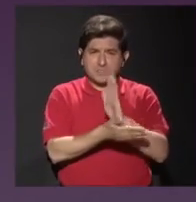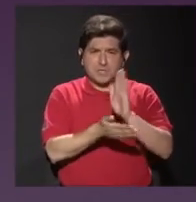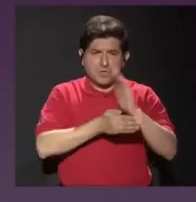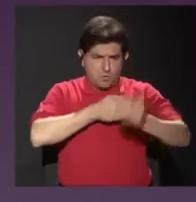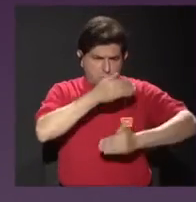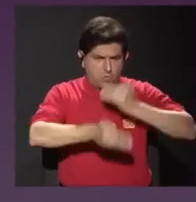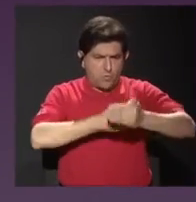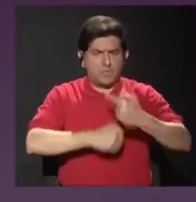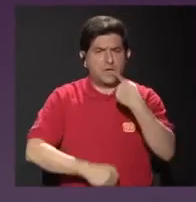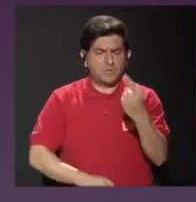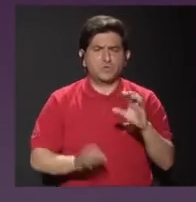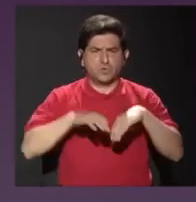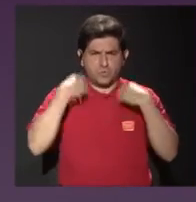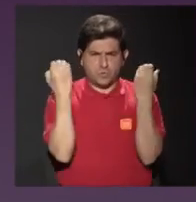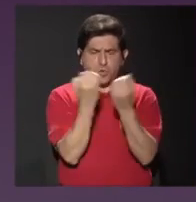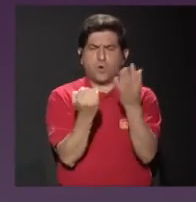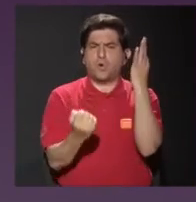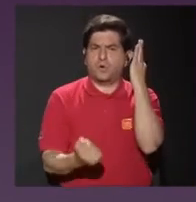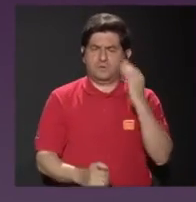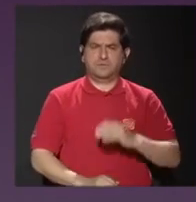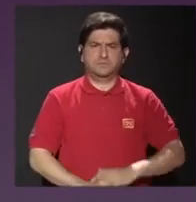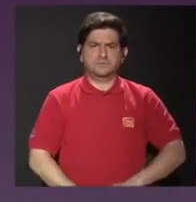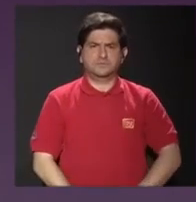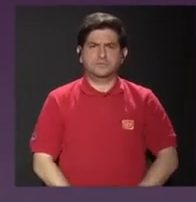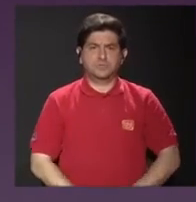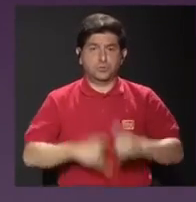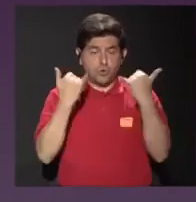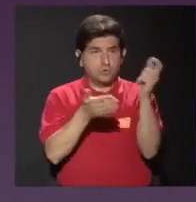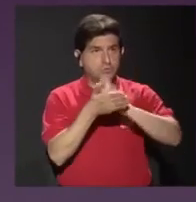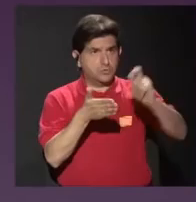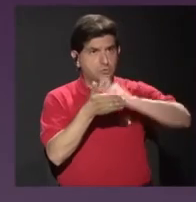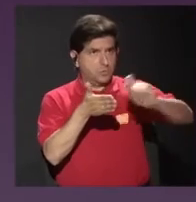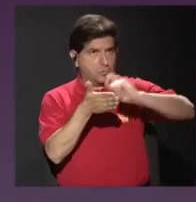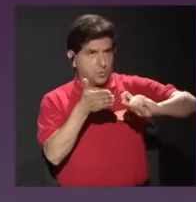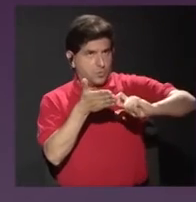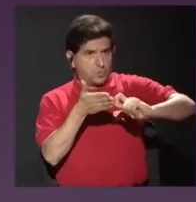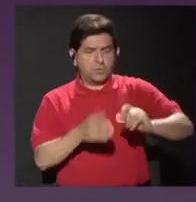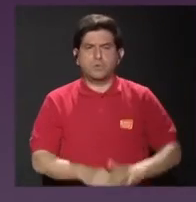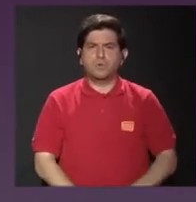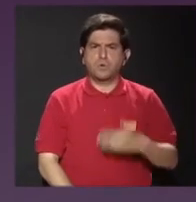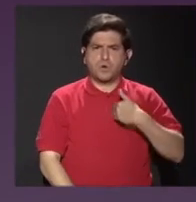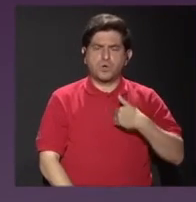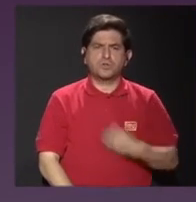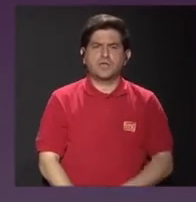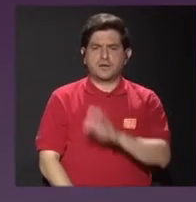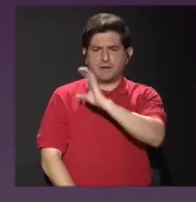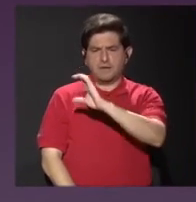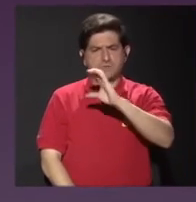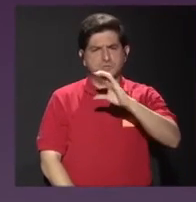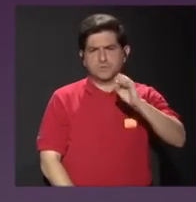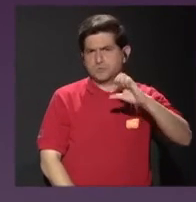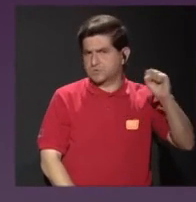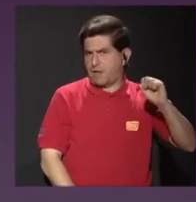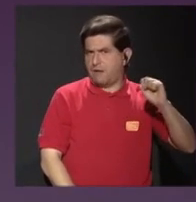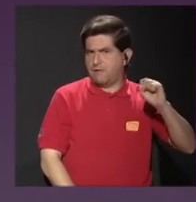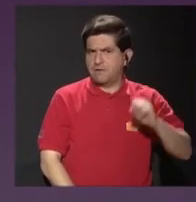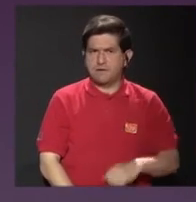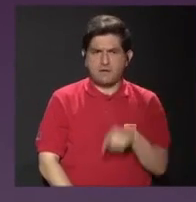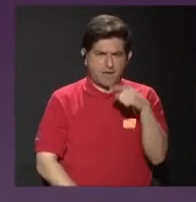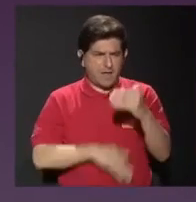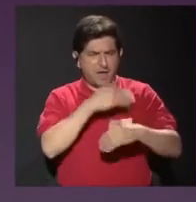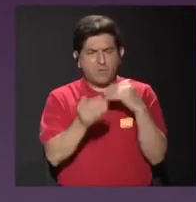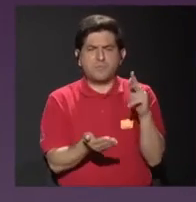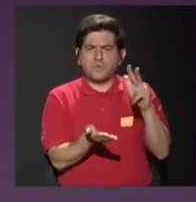está nos han dicho las organizaciones de mujeres está ya redactado y está en la caja de seguro social en un